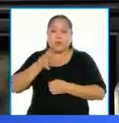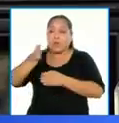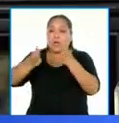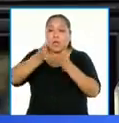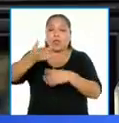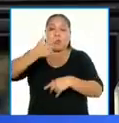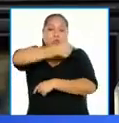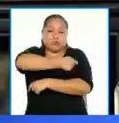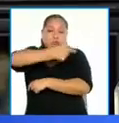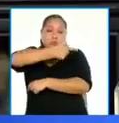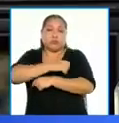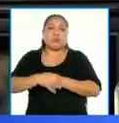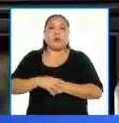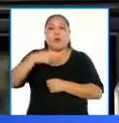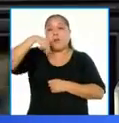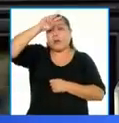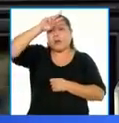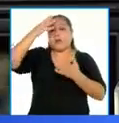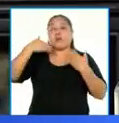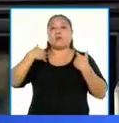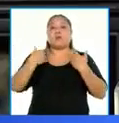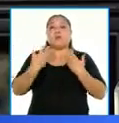inmunización. Pero el Perú tiene